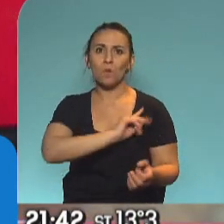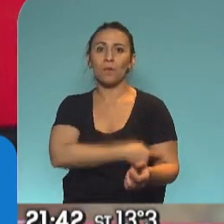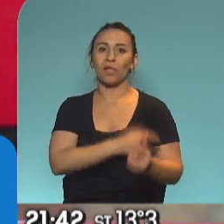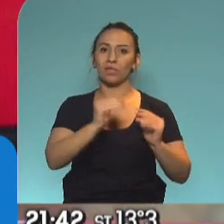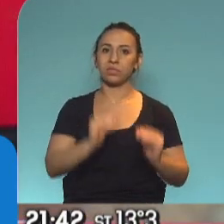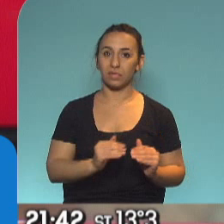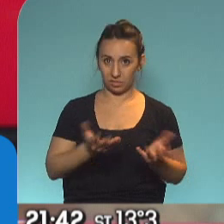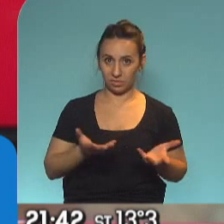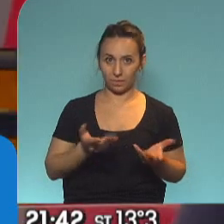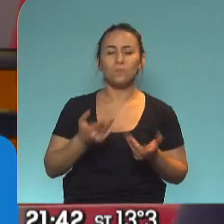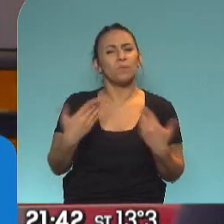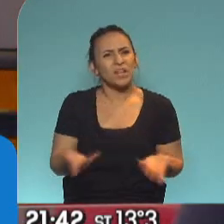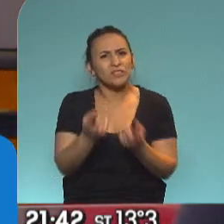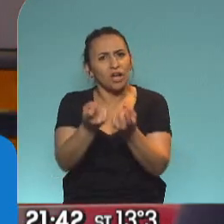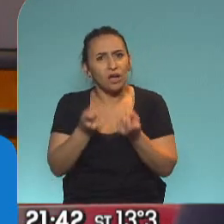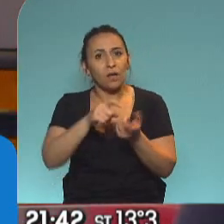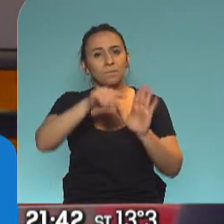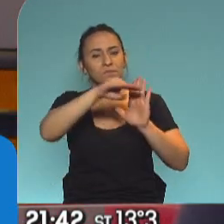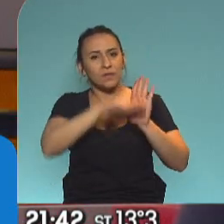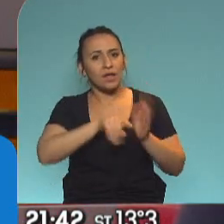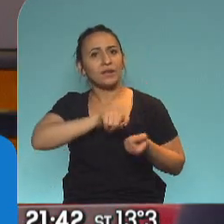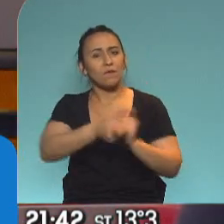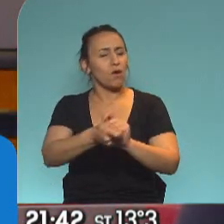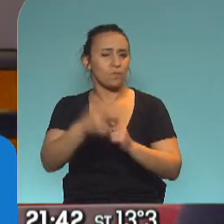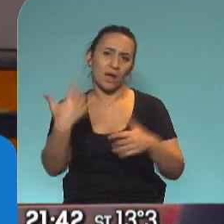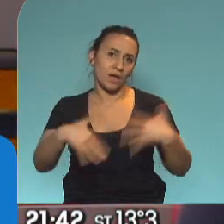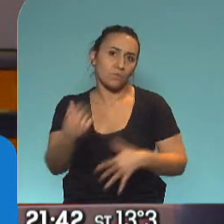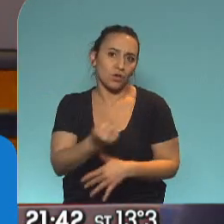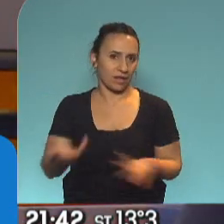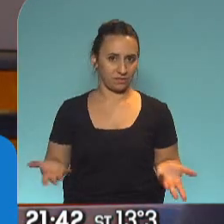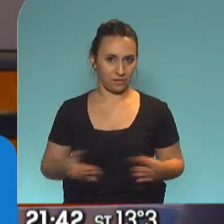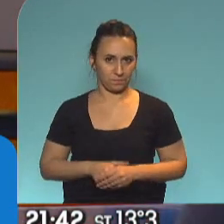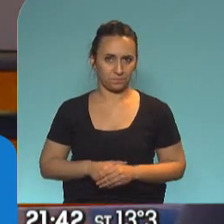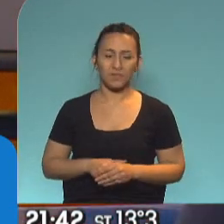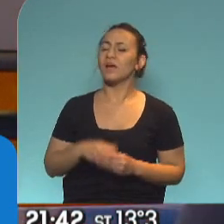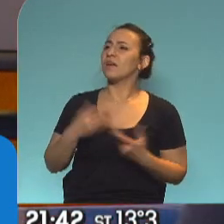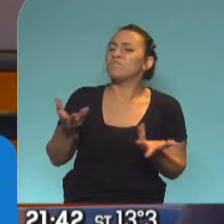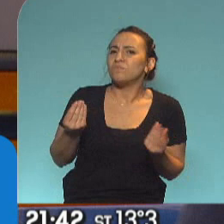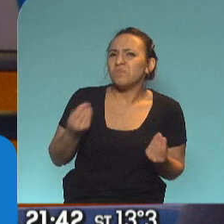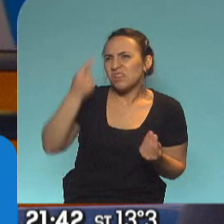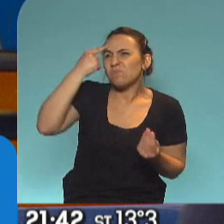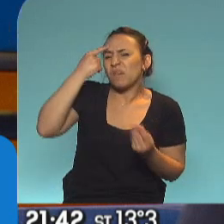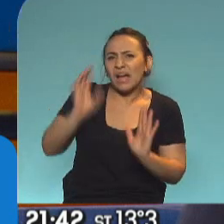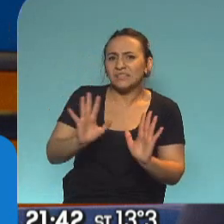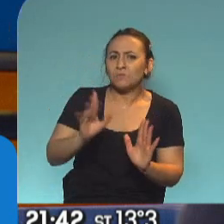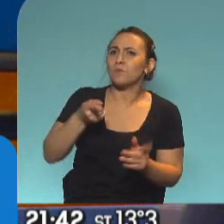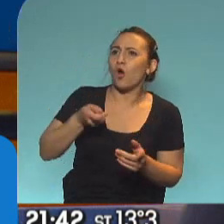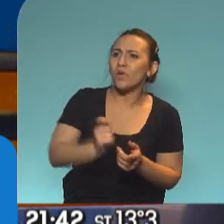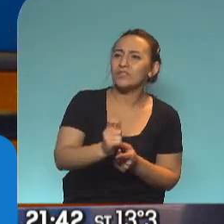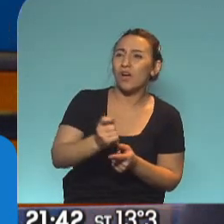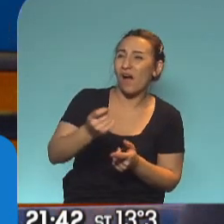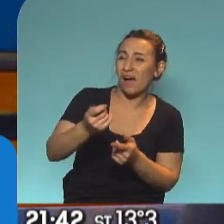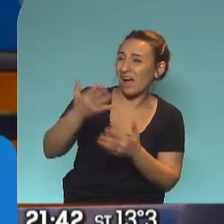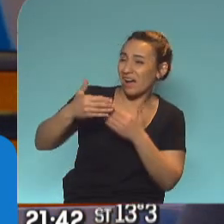muy importante. ¿Y qué hace creer que una causa que está abierta hace 15 años, 25,